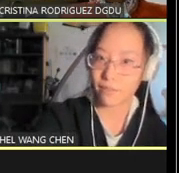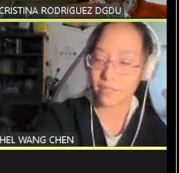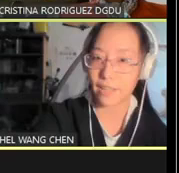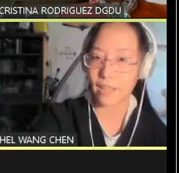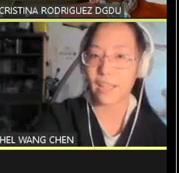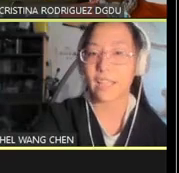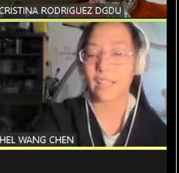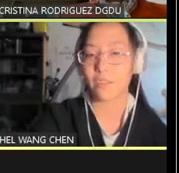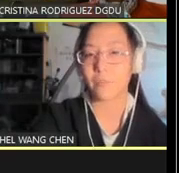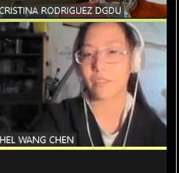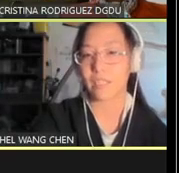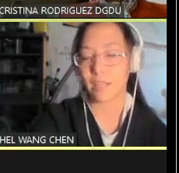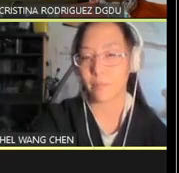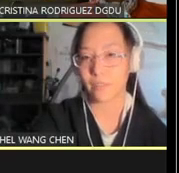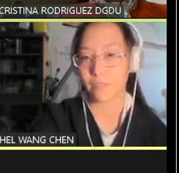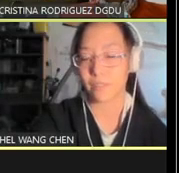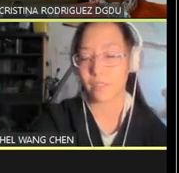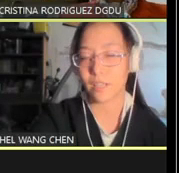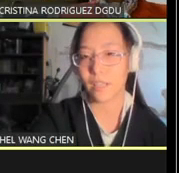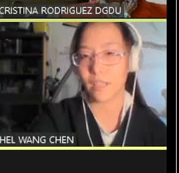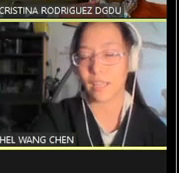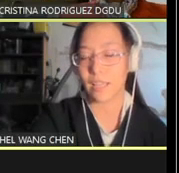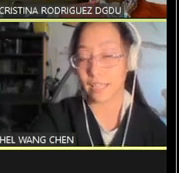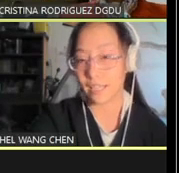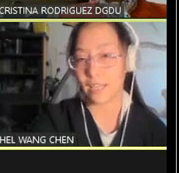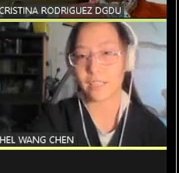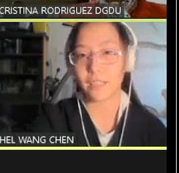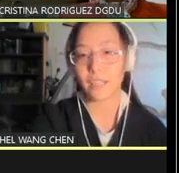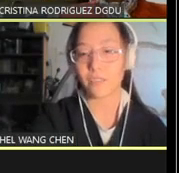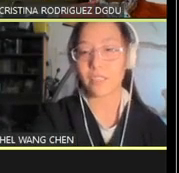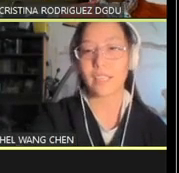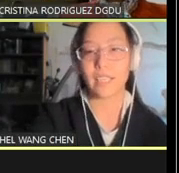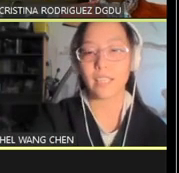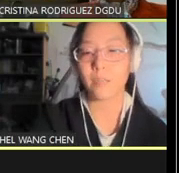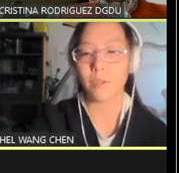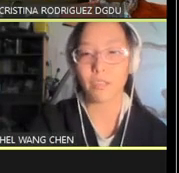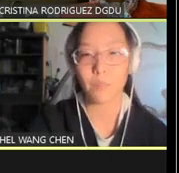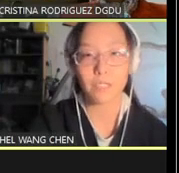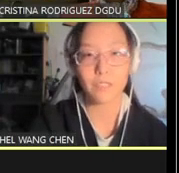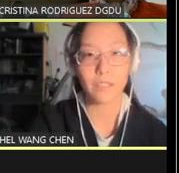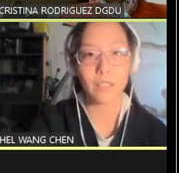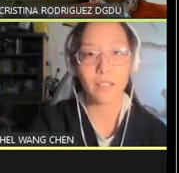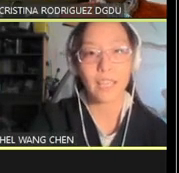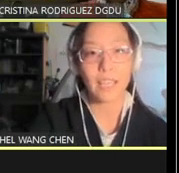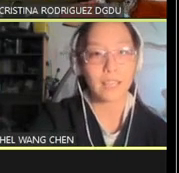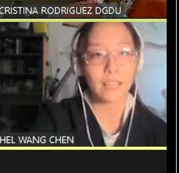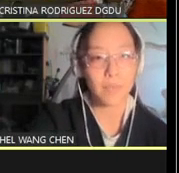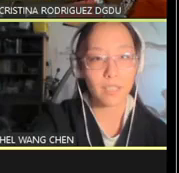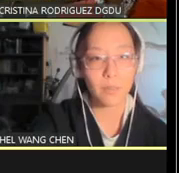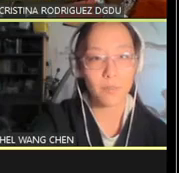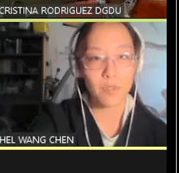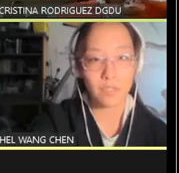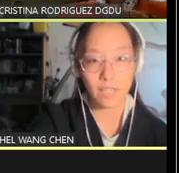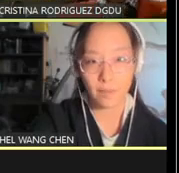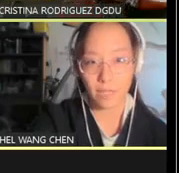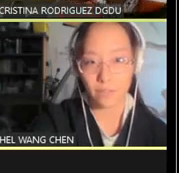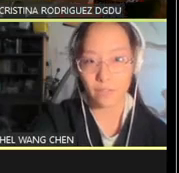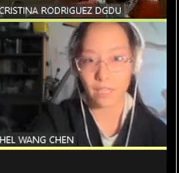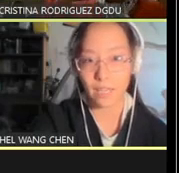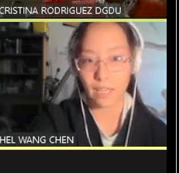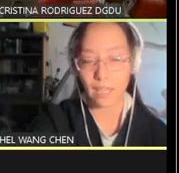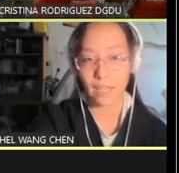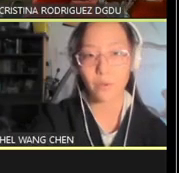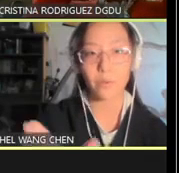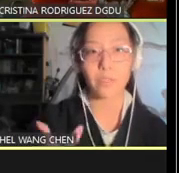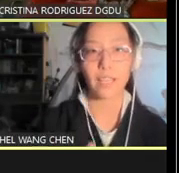eversión forzada, que rompe los ligamentos laterales internos, y se me olvidó mencionar. También tenemos dos ligamentos